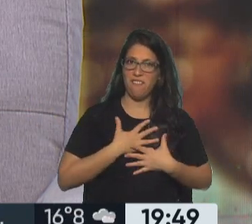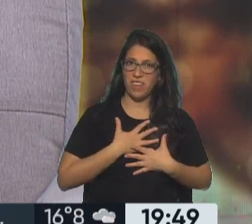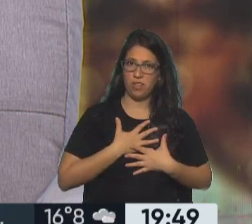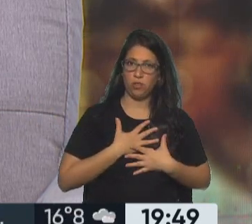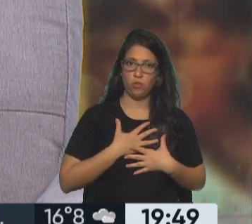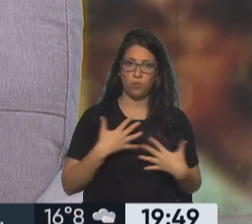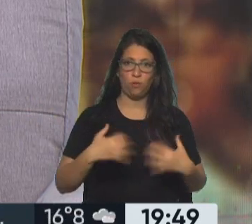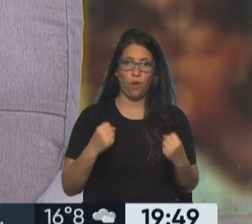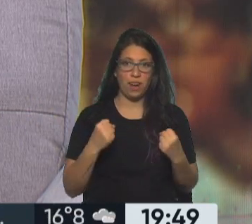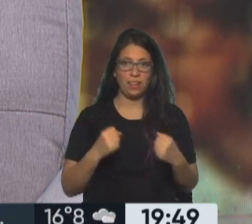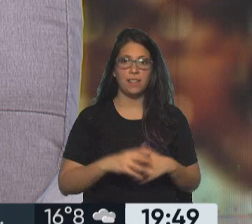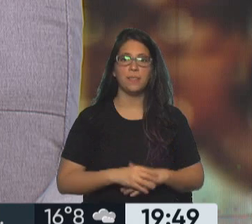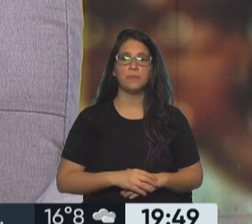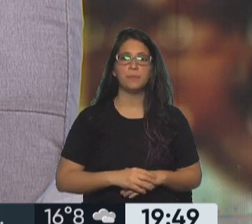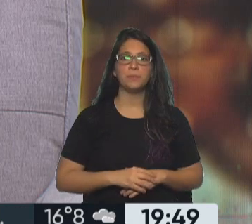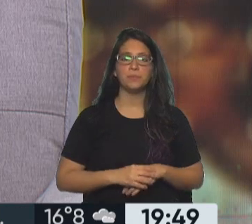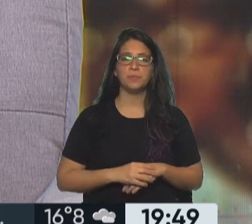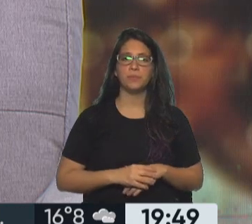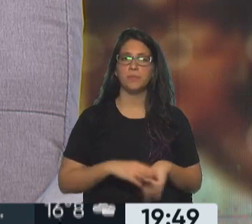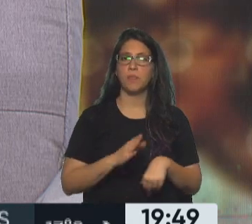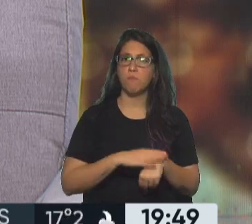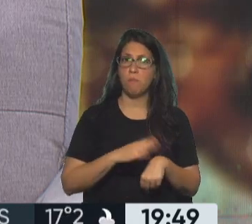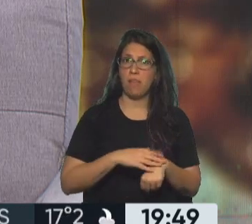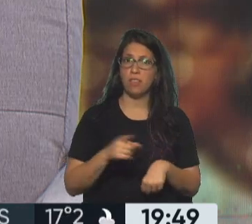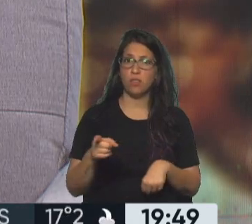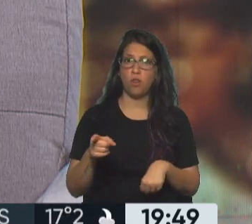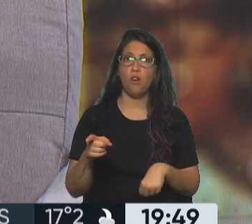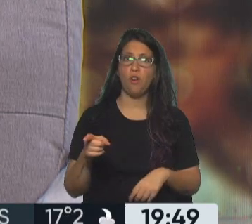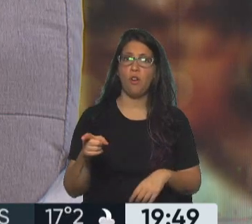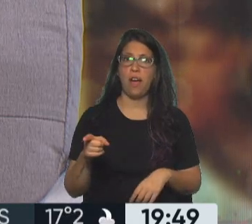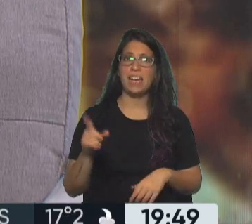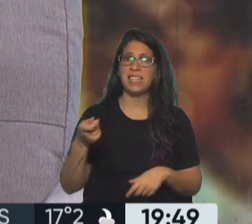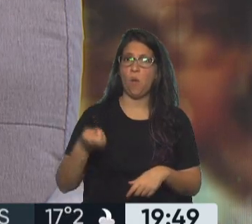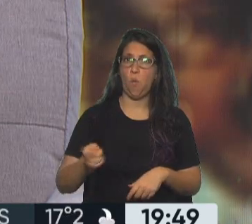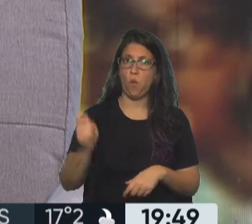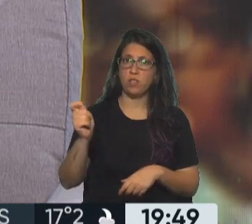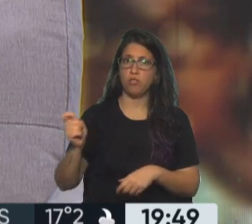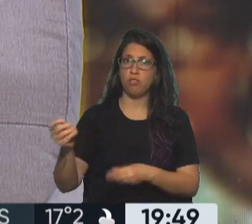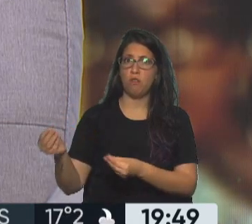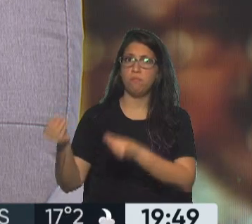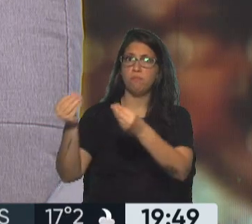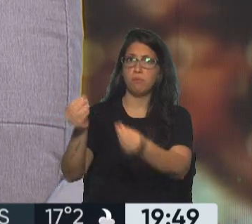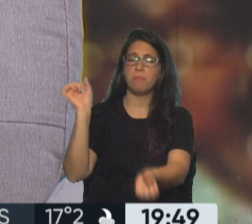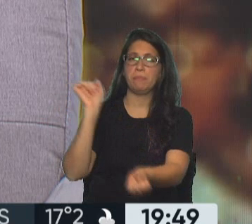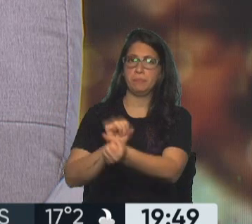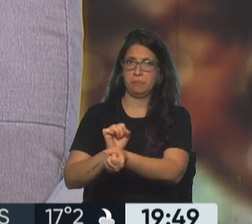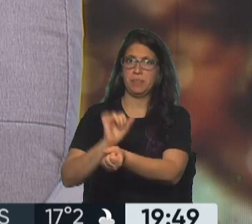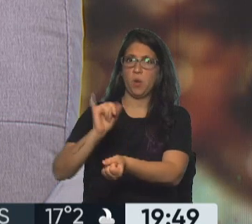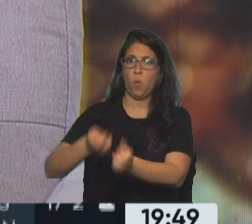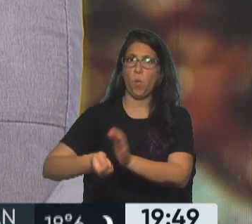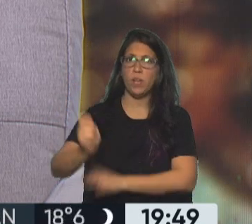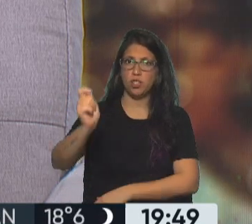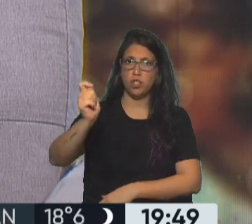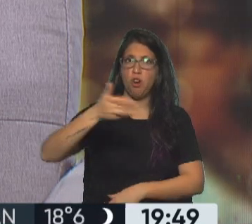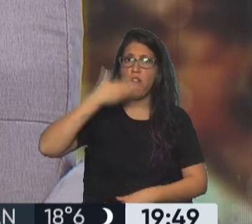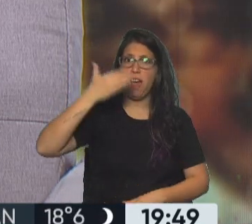bueno, y en ese momento, bueno, cuando se eleva el auto, se eleva el juicio, pasa de Sí, prisión te preventiva entiendo. a la instancia